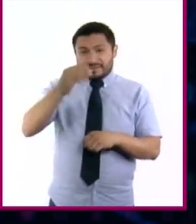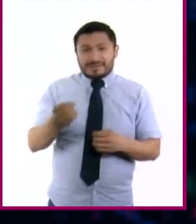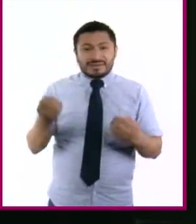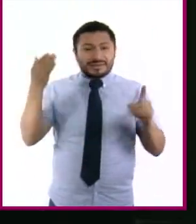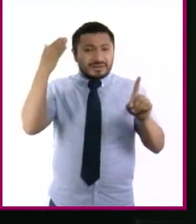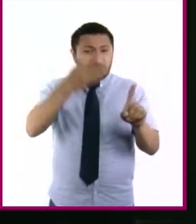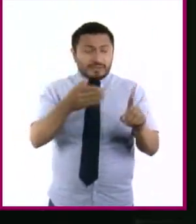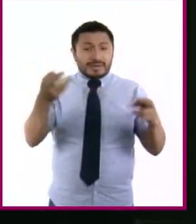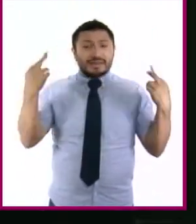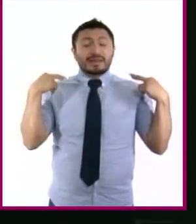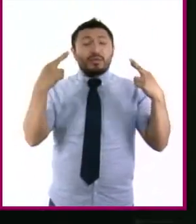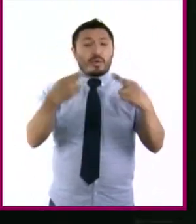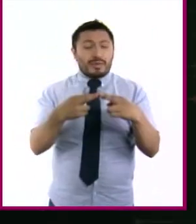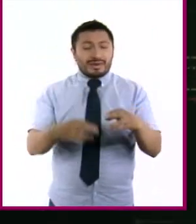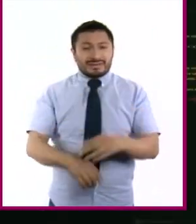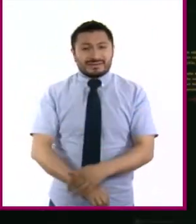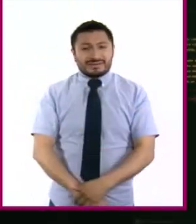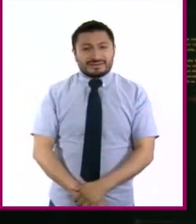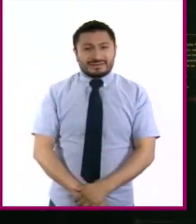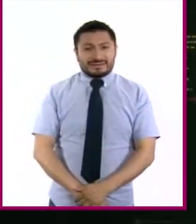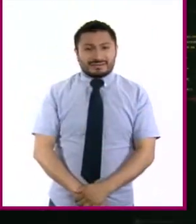misión docente.